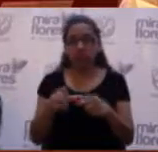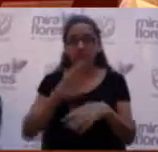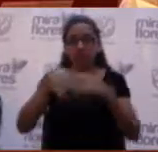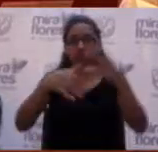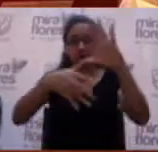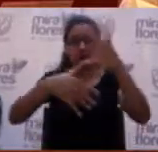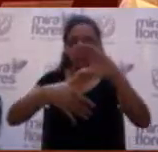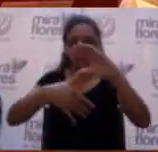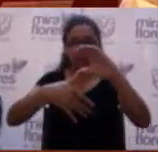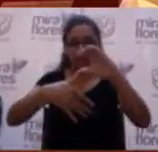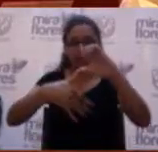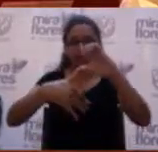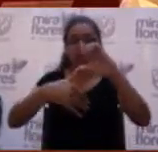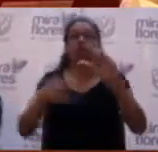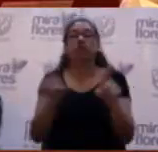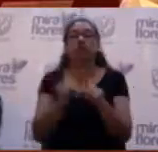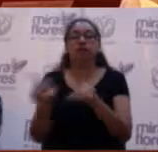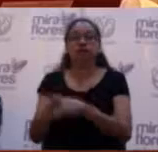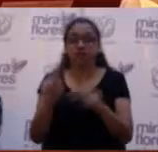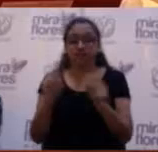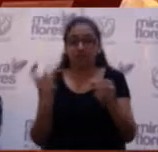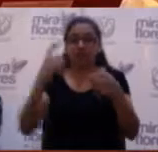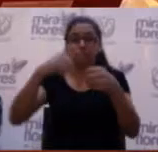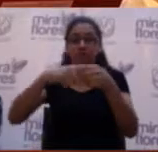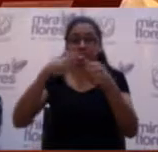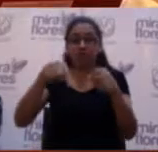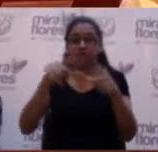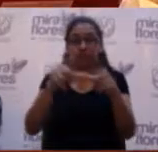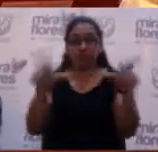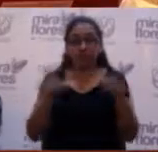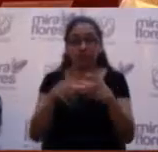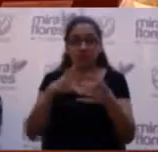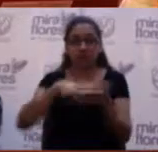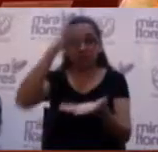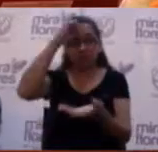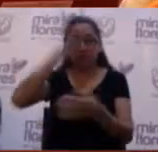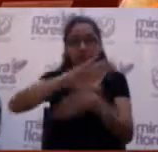Sudamérica que están incorporados a esta red de aprendizaje para toda la vida,